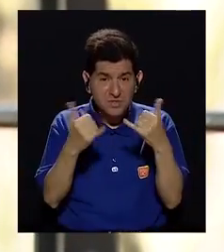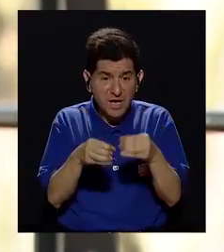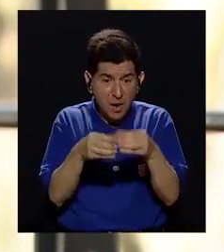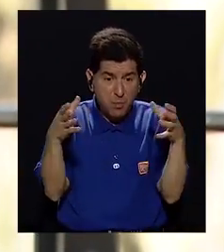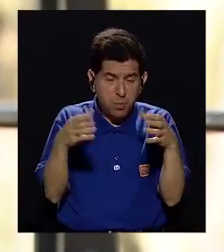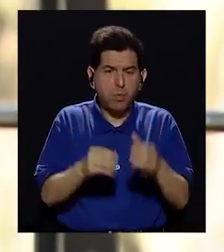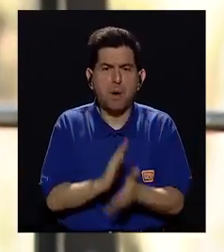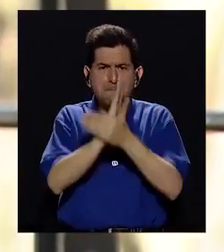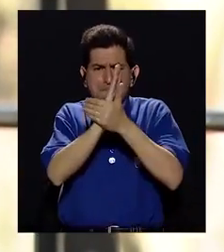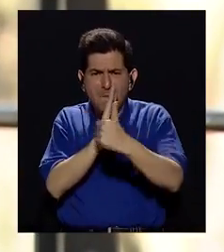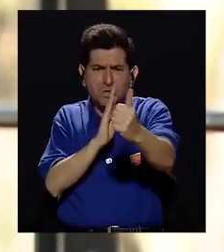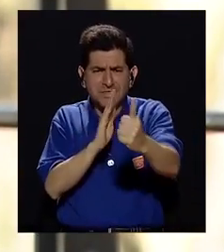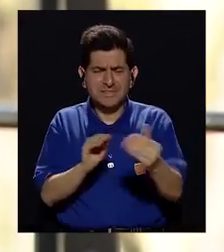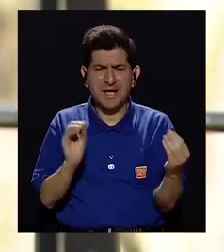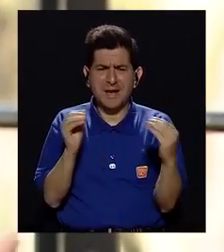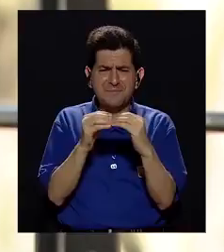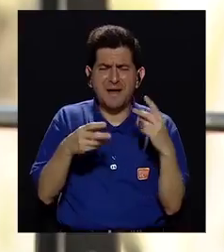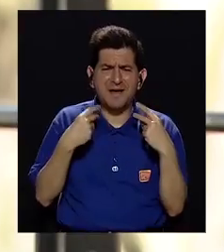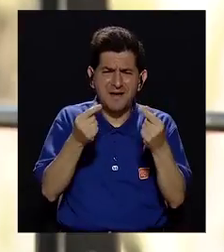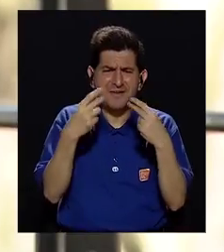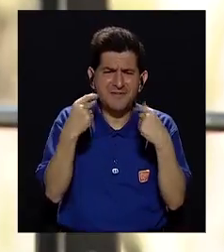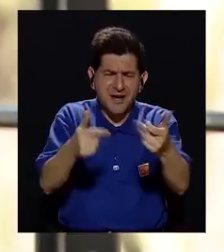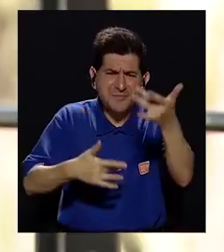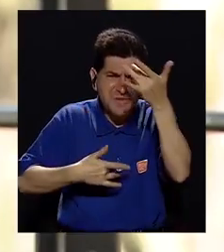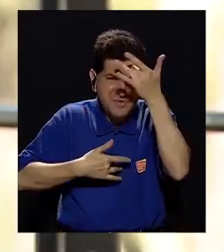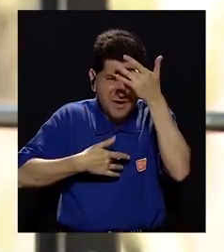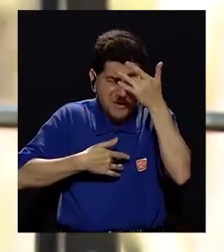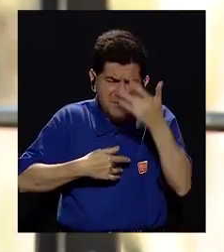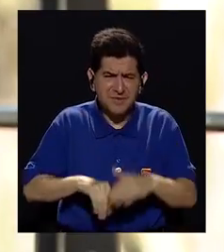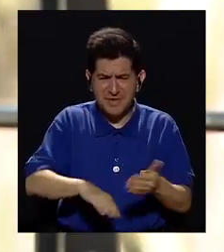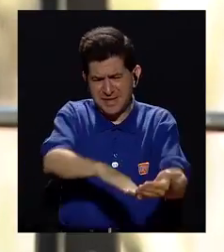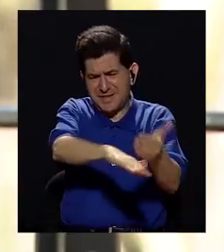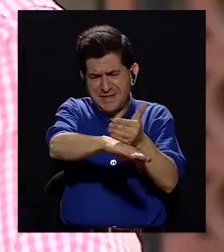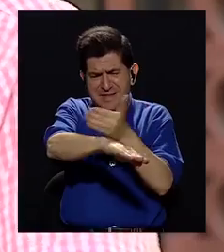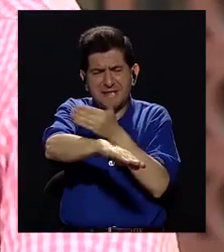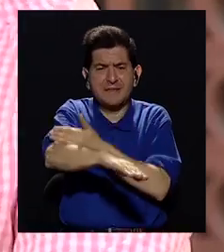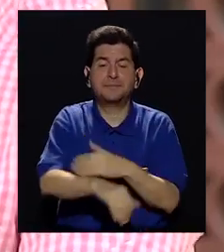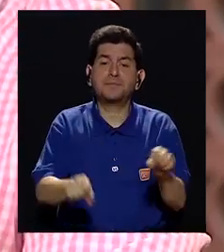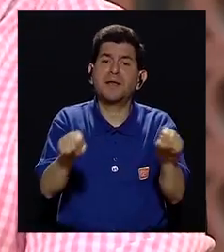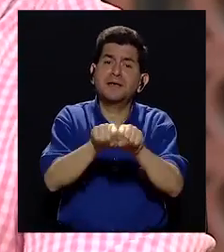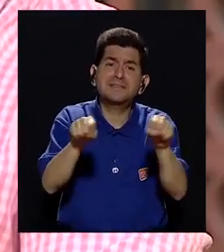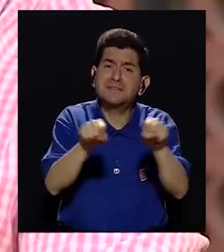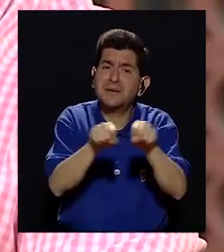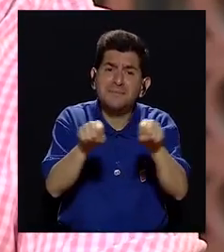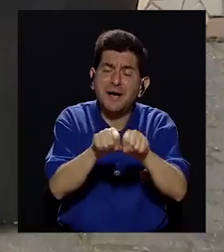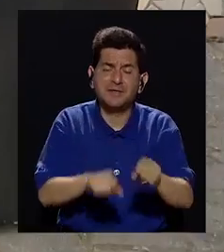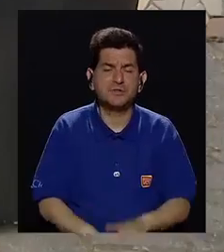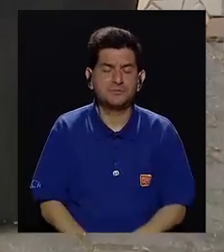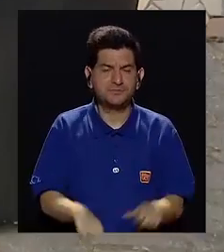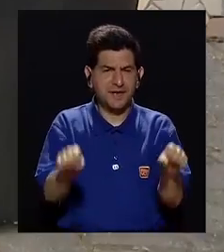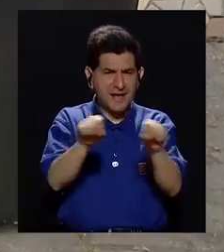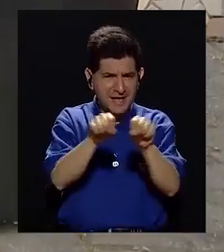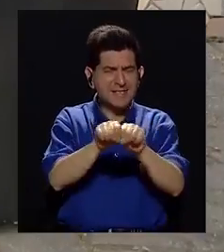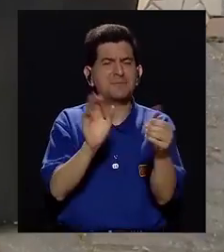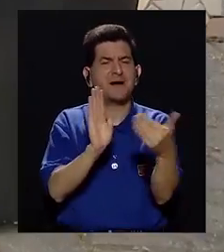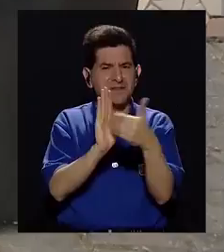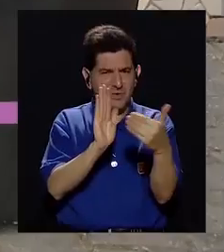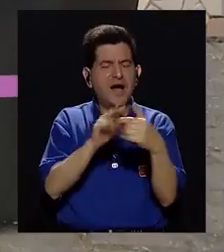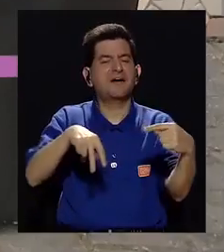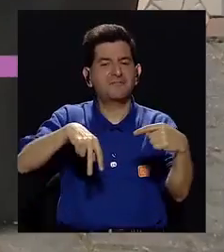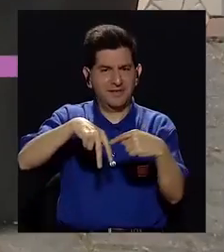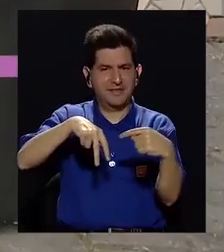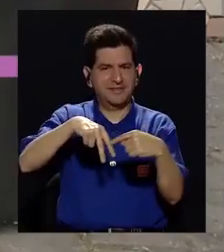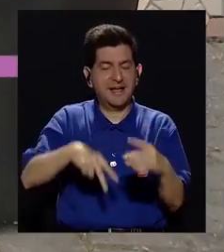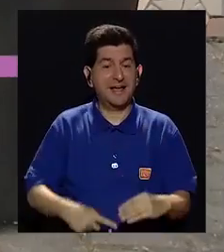ya hay una cierta inflamación la potencian y hace que avancen más rápidamente las enfermedades que tenemos. ¿Calzado? Perdón. El calzado nos afecta